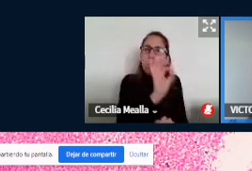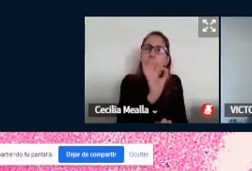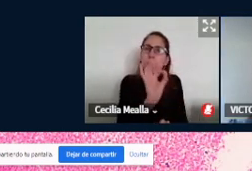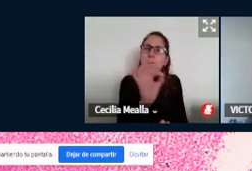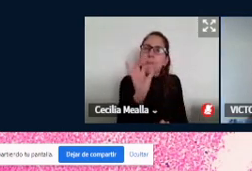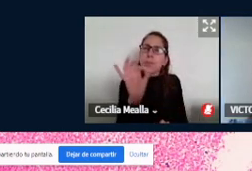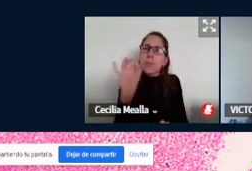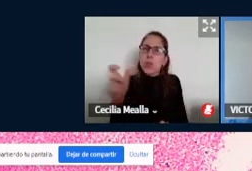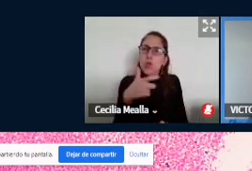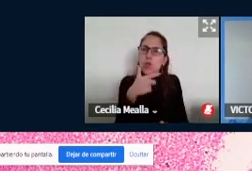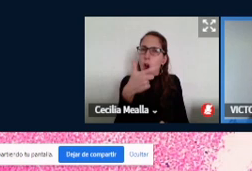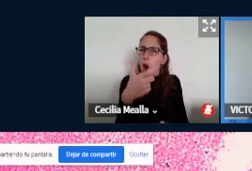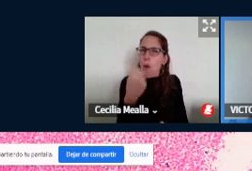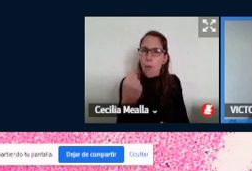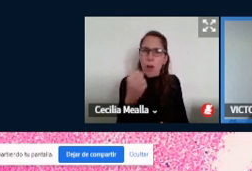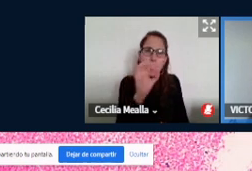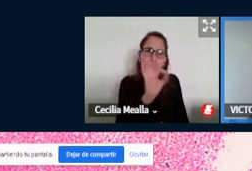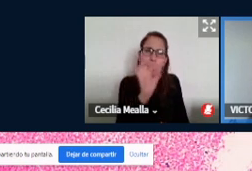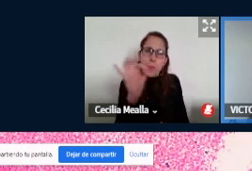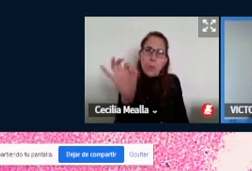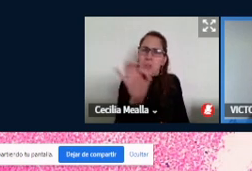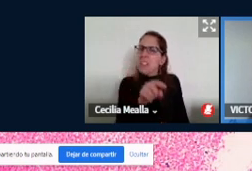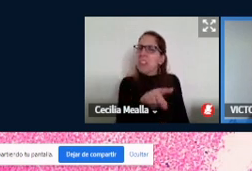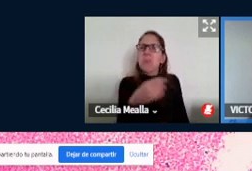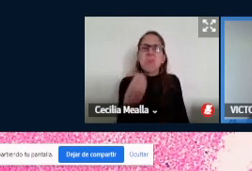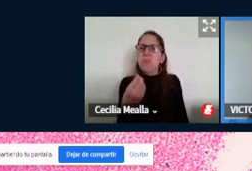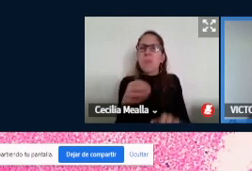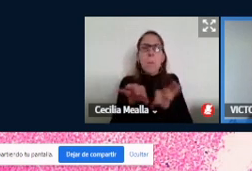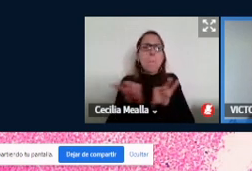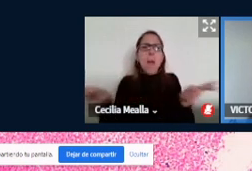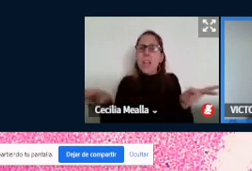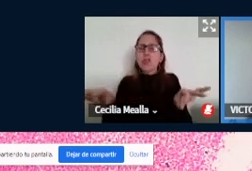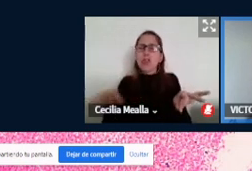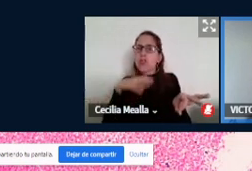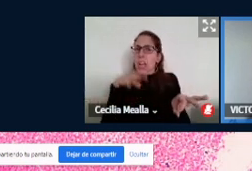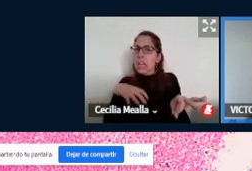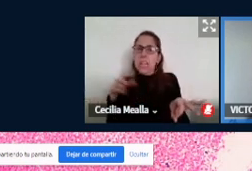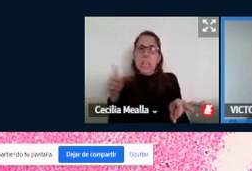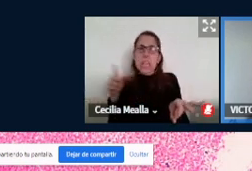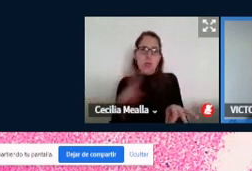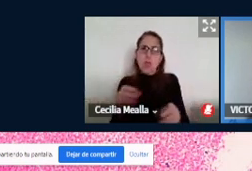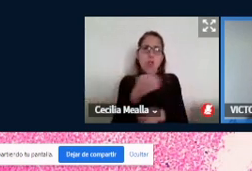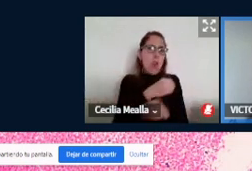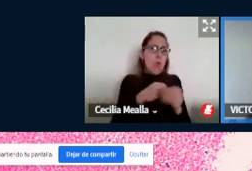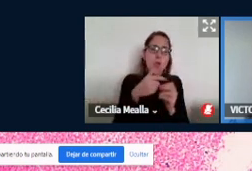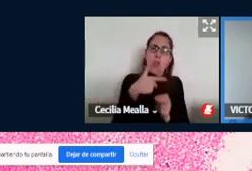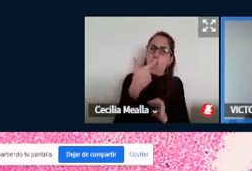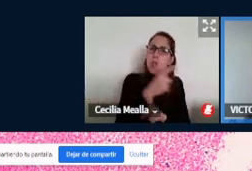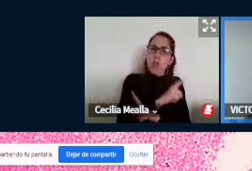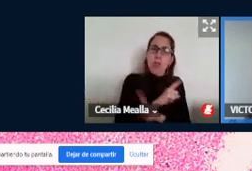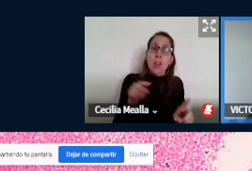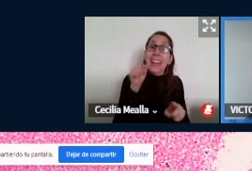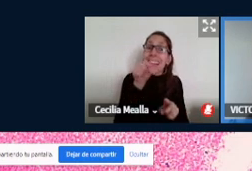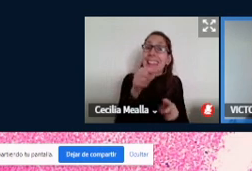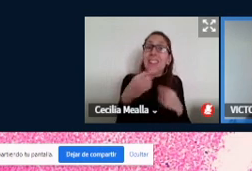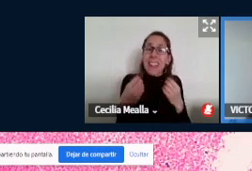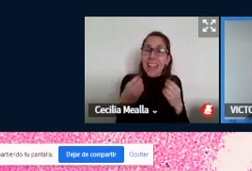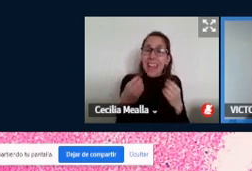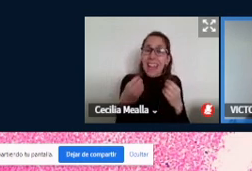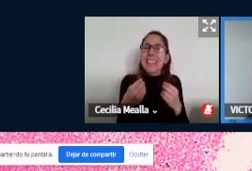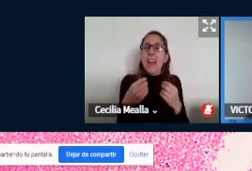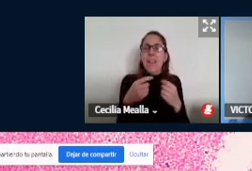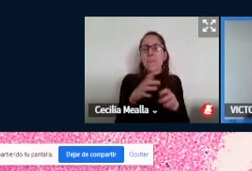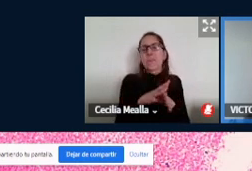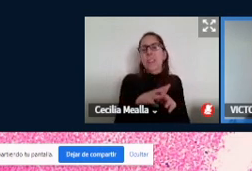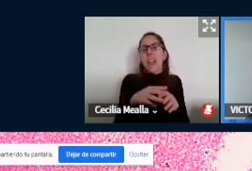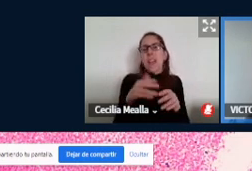rojos, y esos no son vasos sanguíneos, no son glóbulos rojos. Son fibras elásticas cortadas